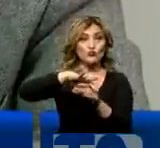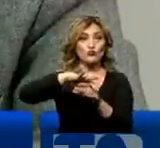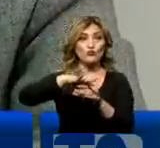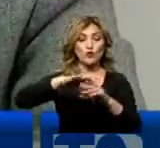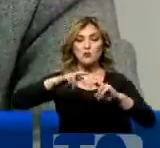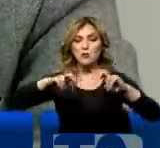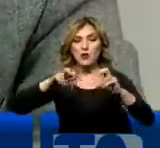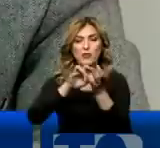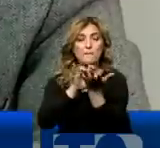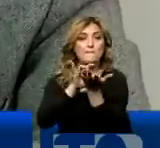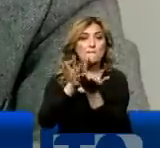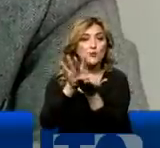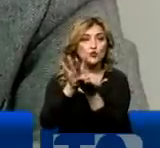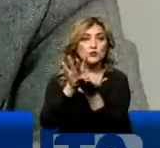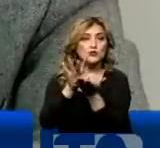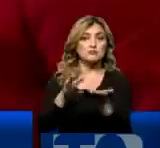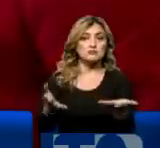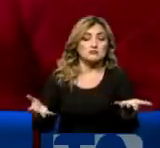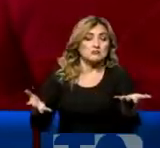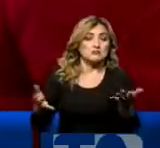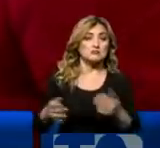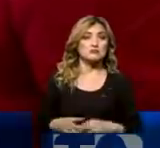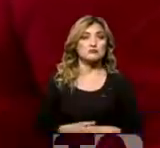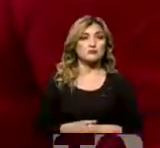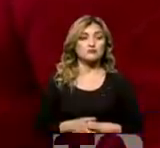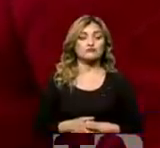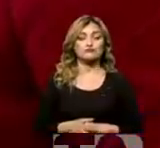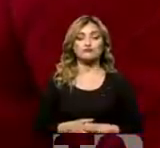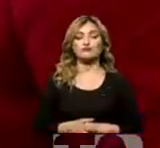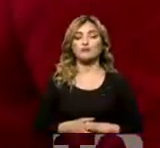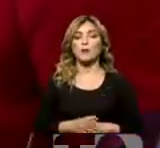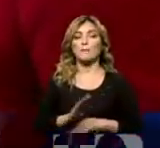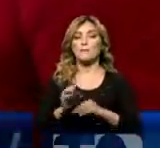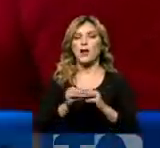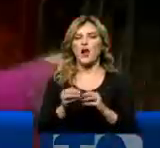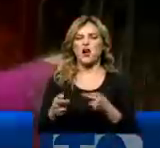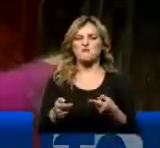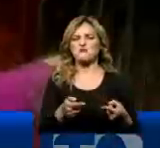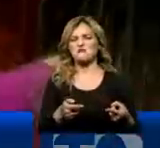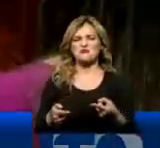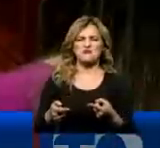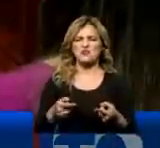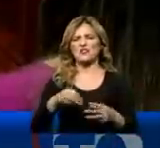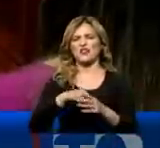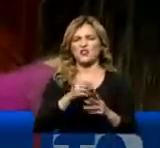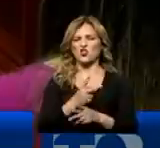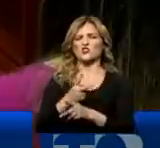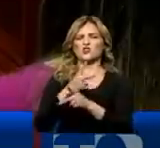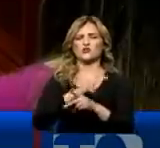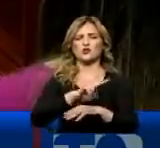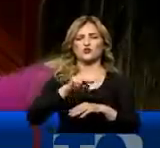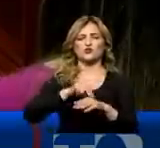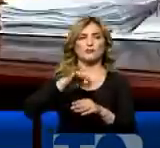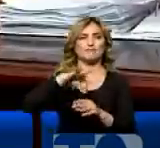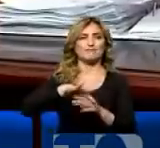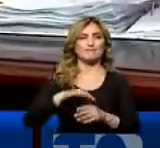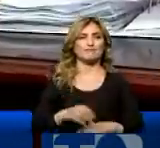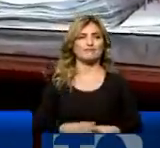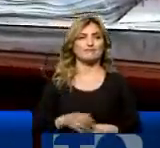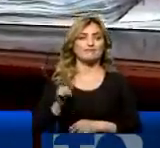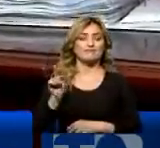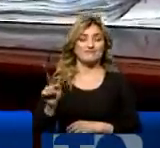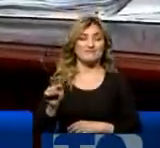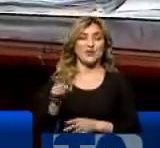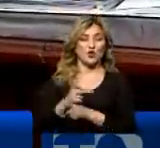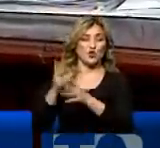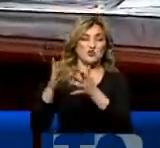expulsó a esta funcionaria de modo puntual. Es uno más de los casos que demuestran conflicto al interior del CNE, que Verde Soto dice va